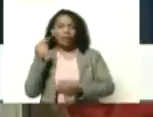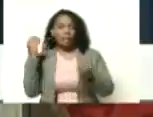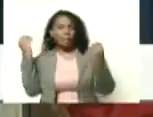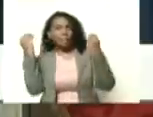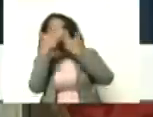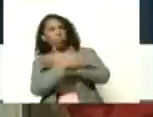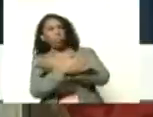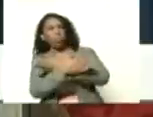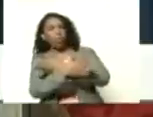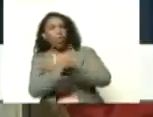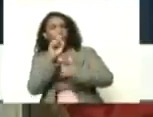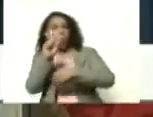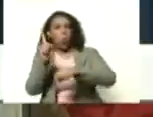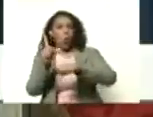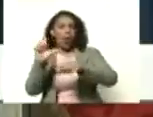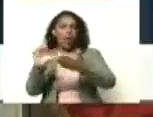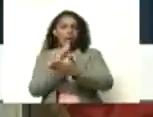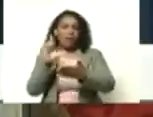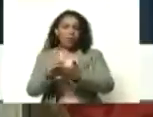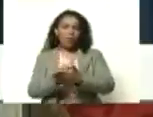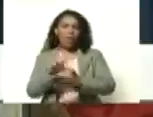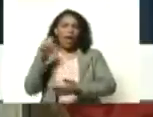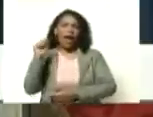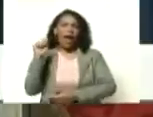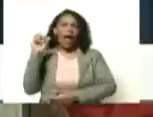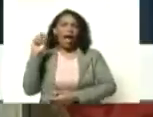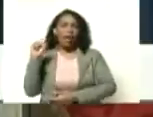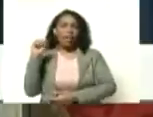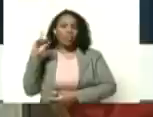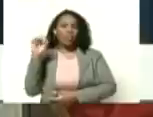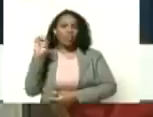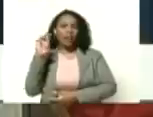bueno un libro de un tal andrés o te